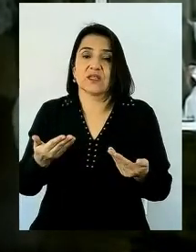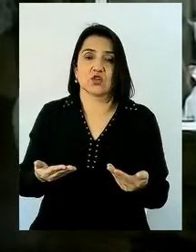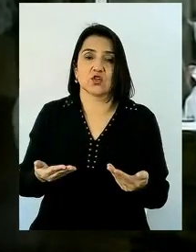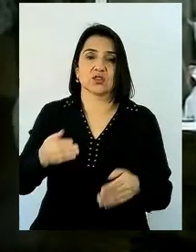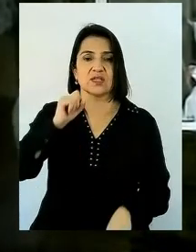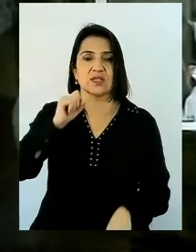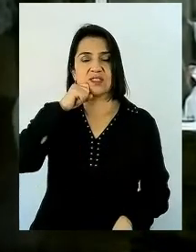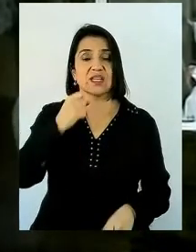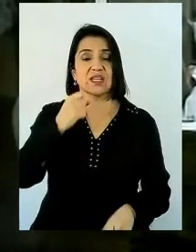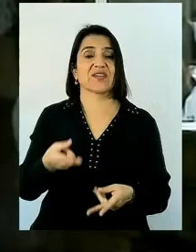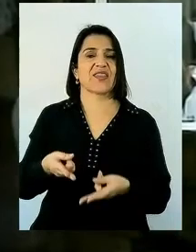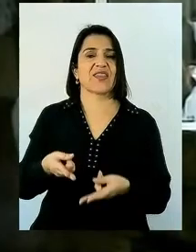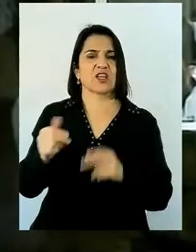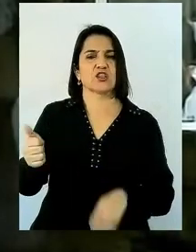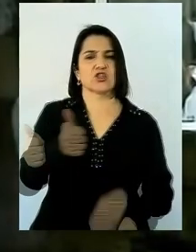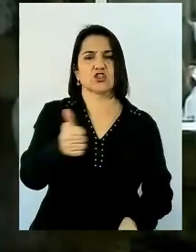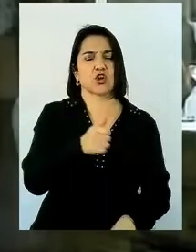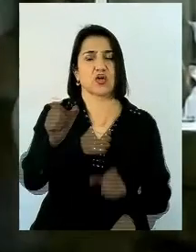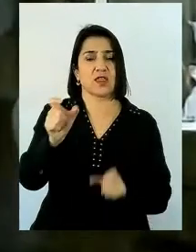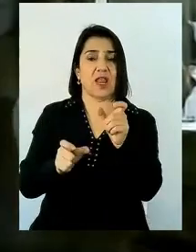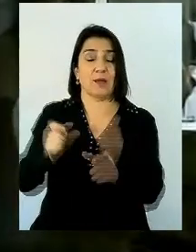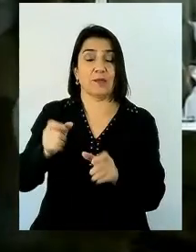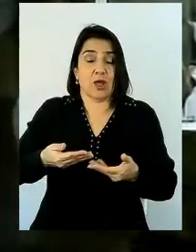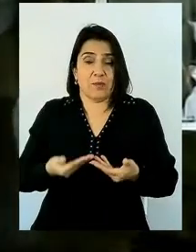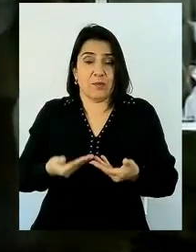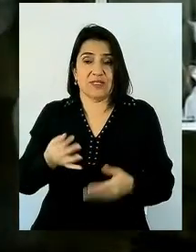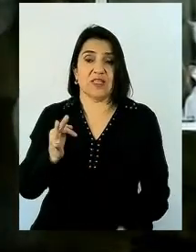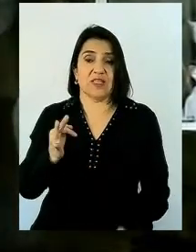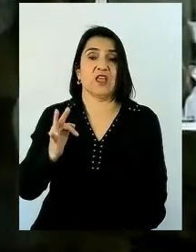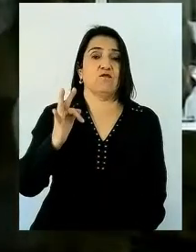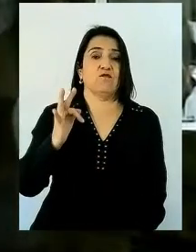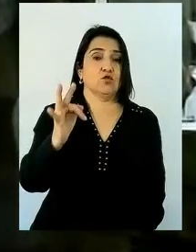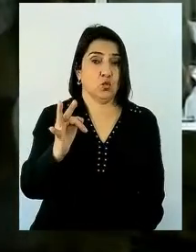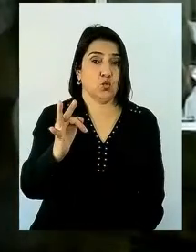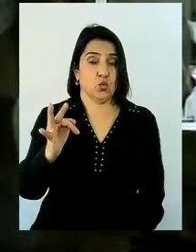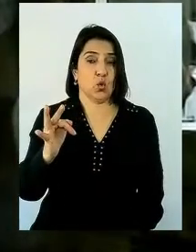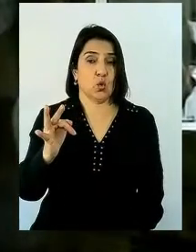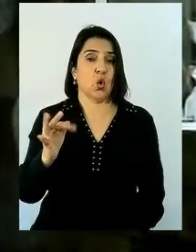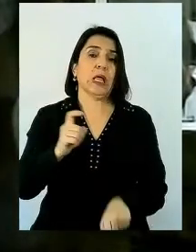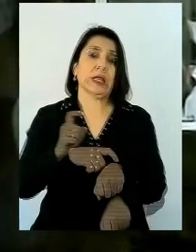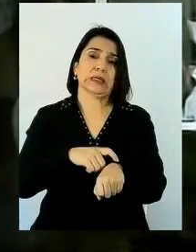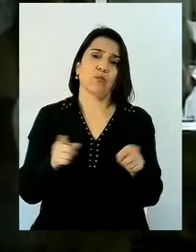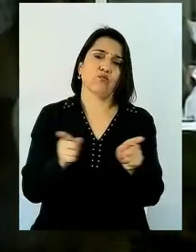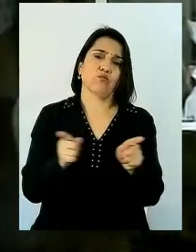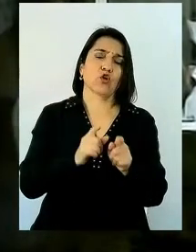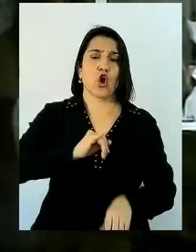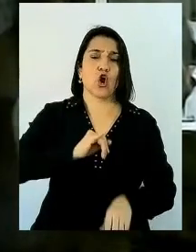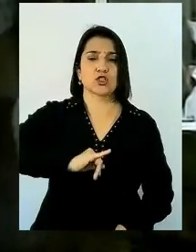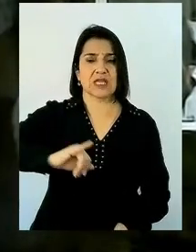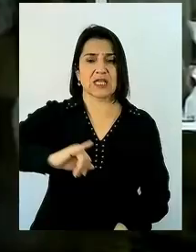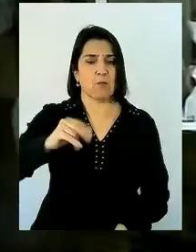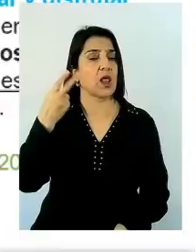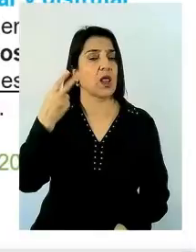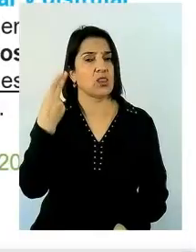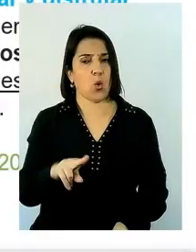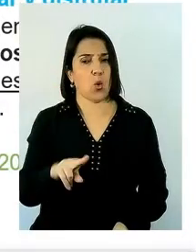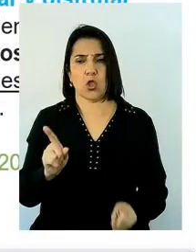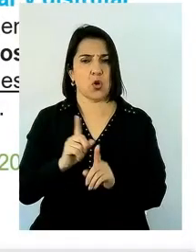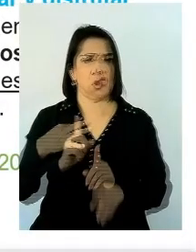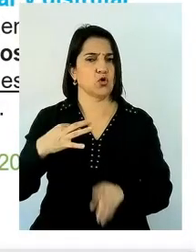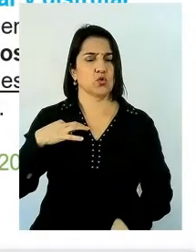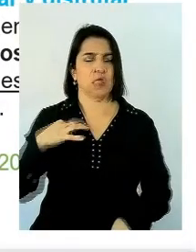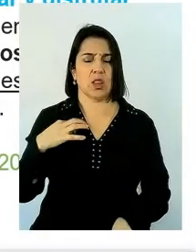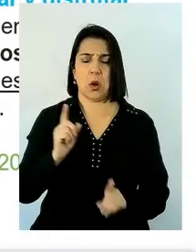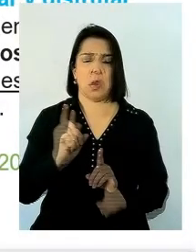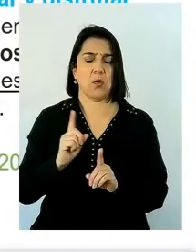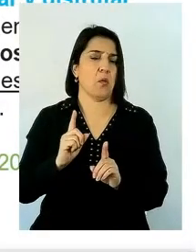habitantes presentes y futuros permanentes y temporales, no solamente propietarios, no solamente ciudadanos, a